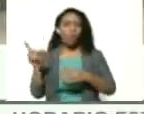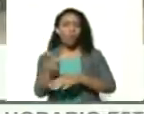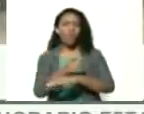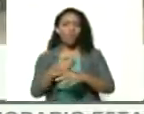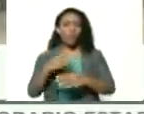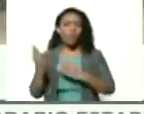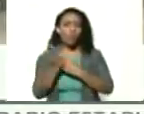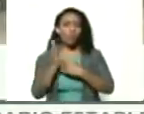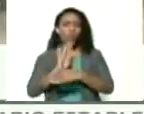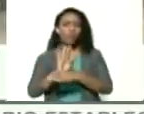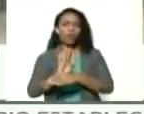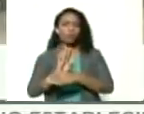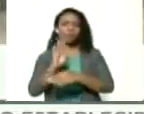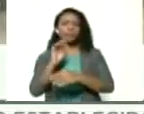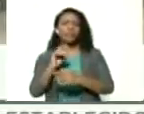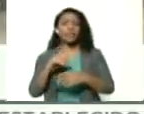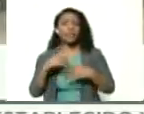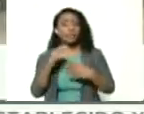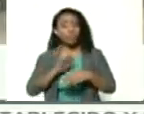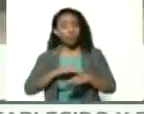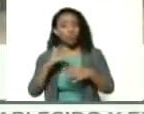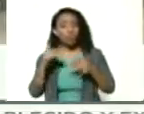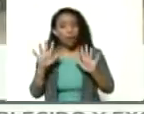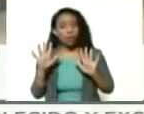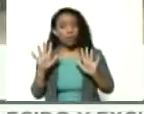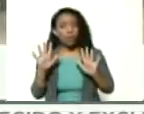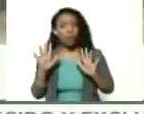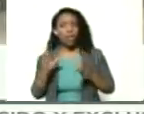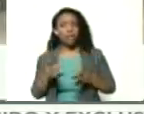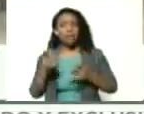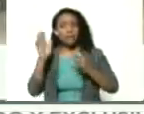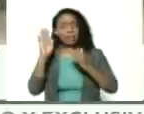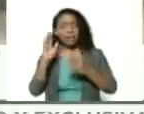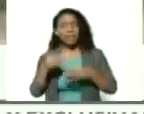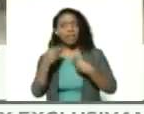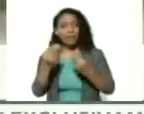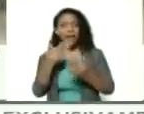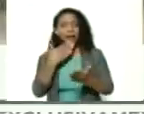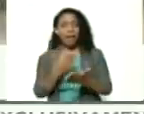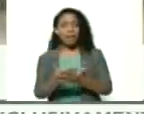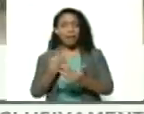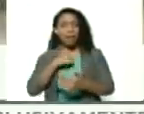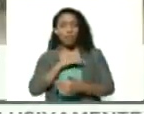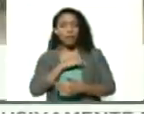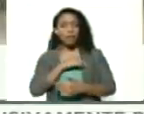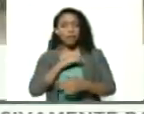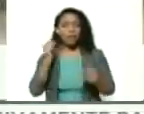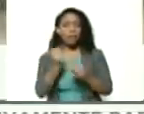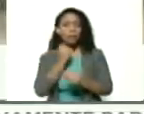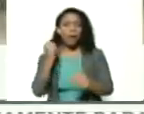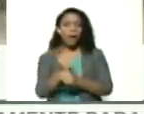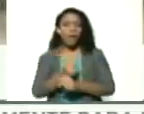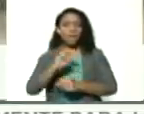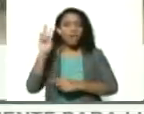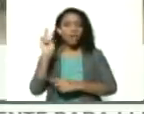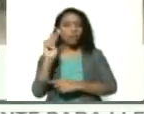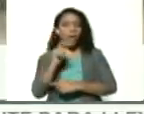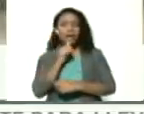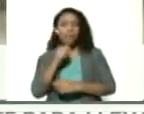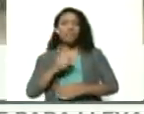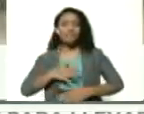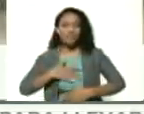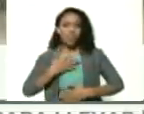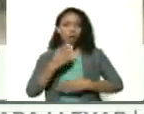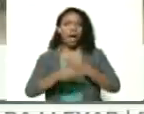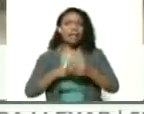a cuidar, a protegernos y por supuesto darle, sin despedirme, sin darle las gracias a nuestra clase obrera venezolana, quien hizo posible